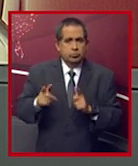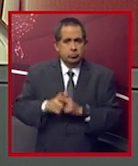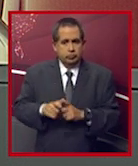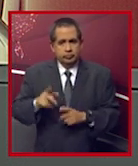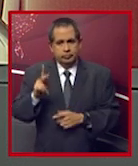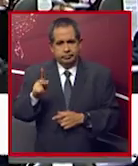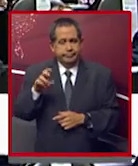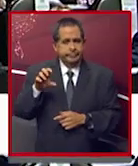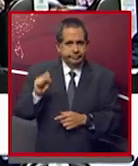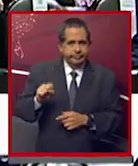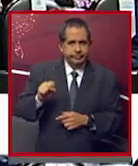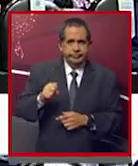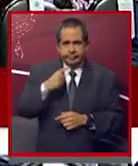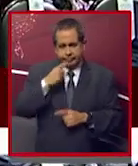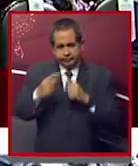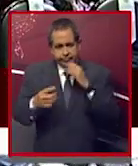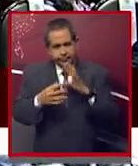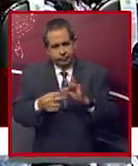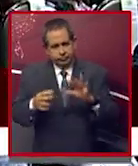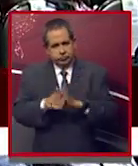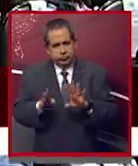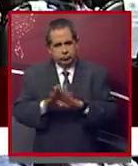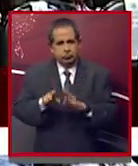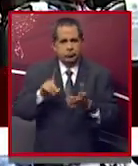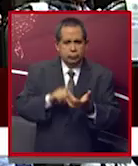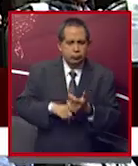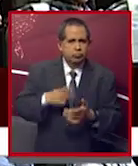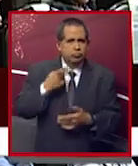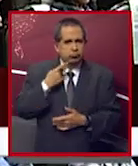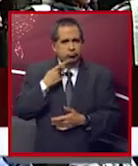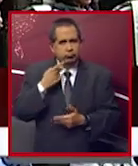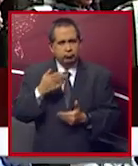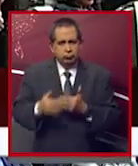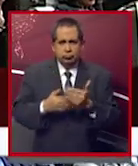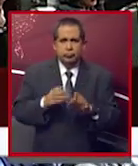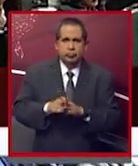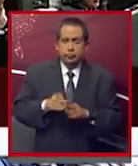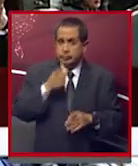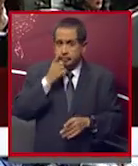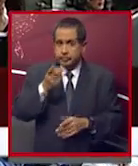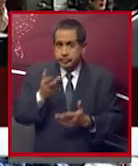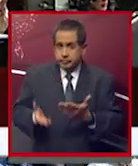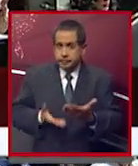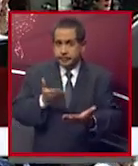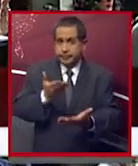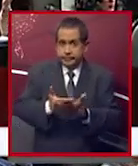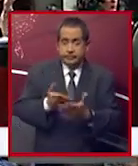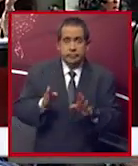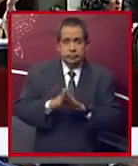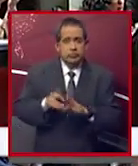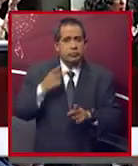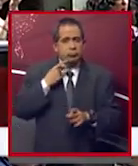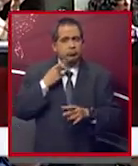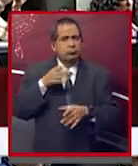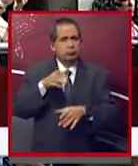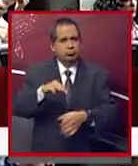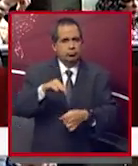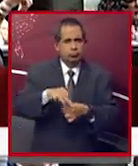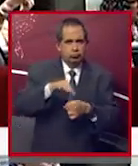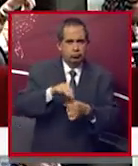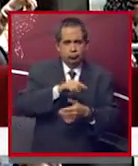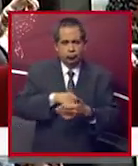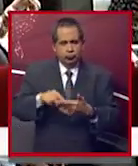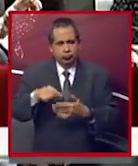pronunció por la eliminación de privilegios para la clase política como el fuero y adelantó que presentará una iniciativa en materia político-electoral